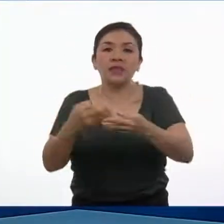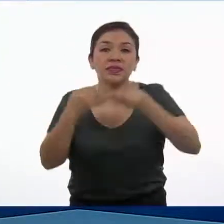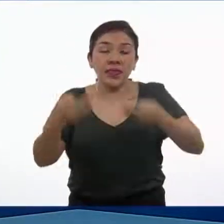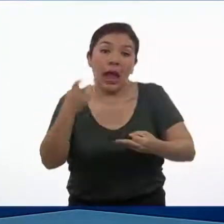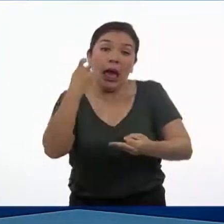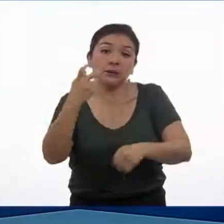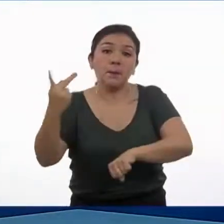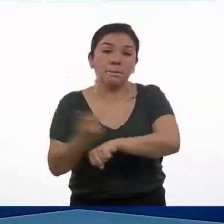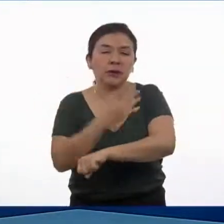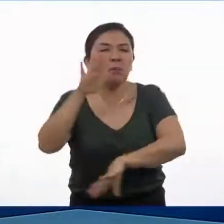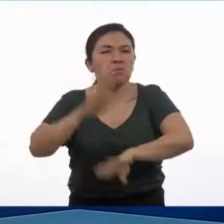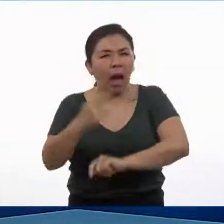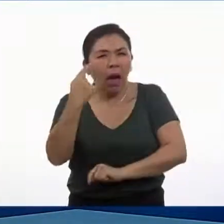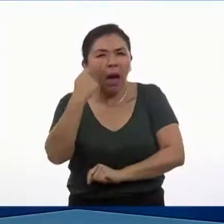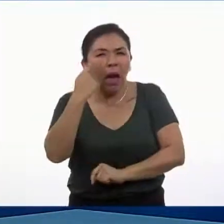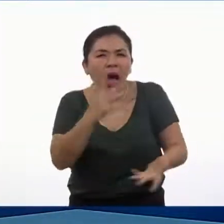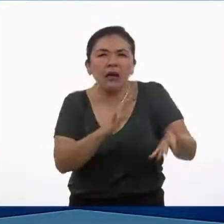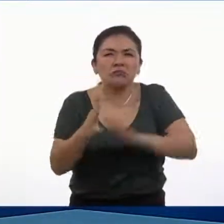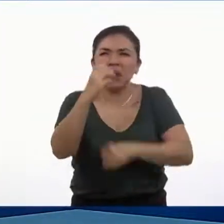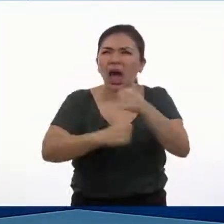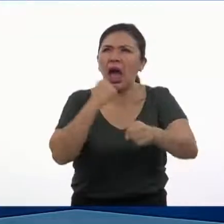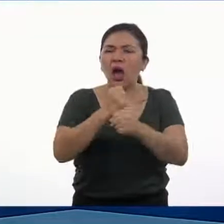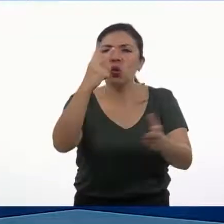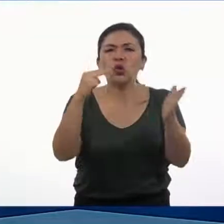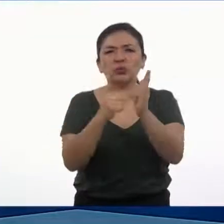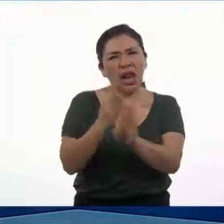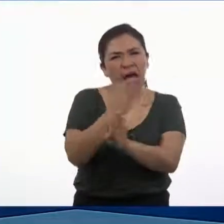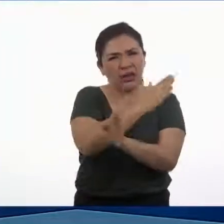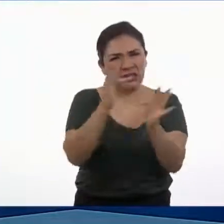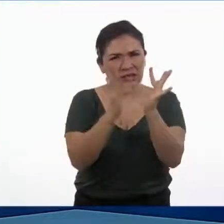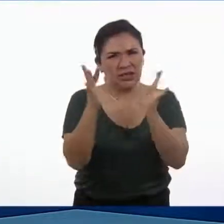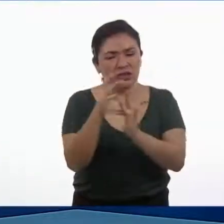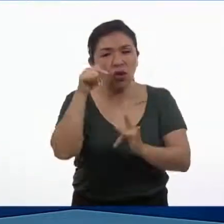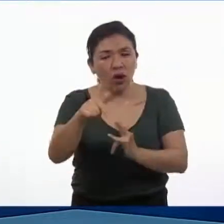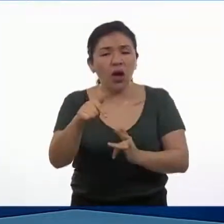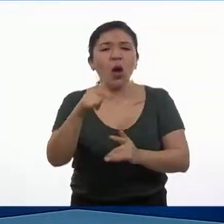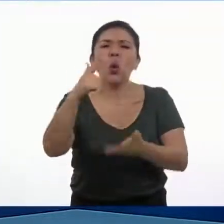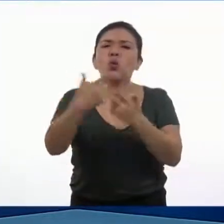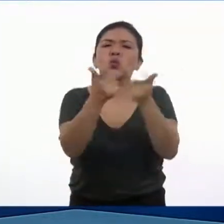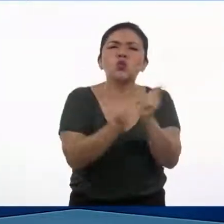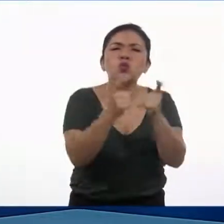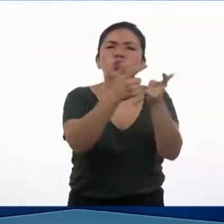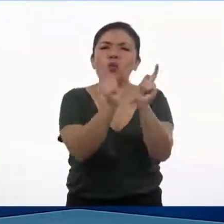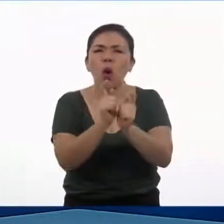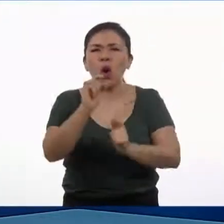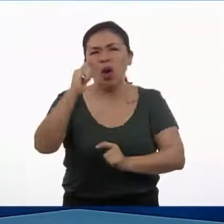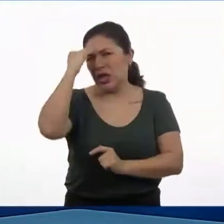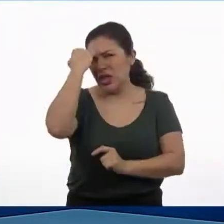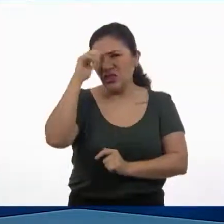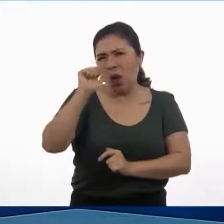ocurrió. Aproximadamente hacia el año 2000 a.C., tribus indoarias